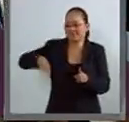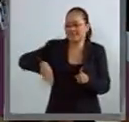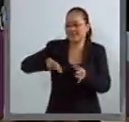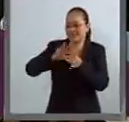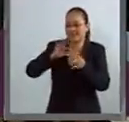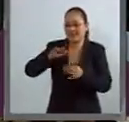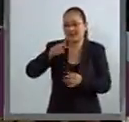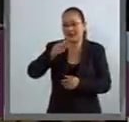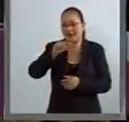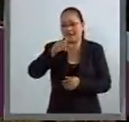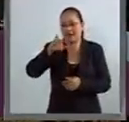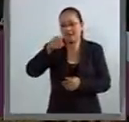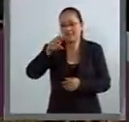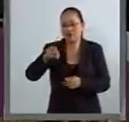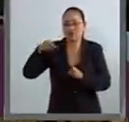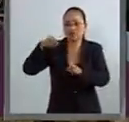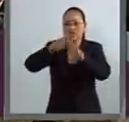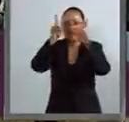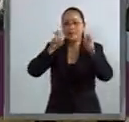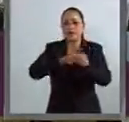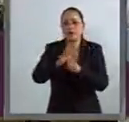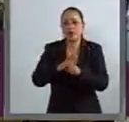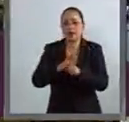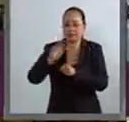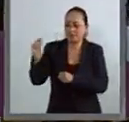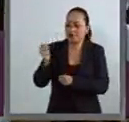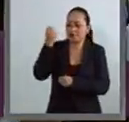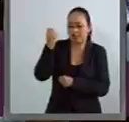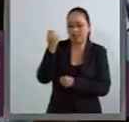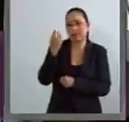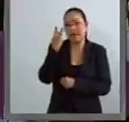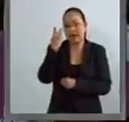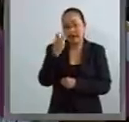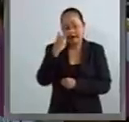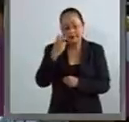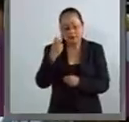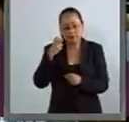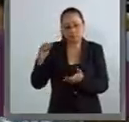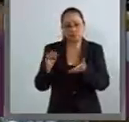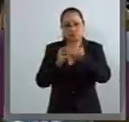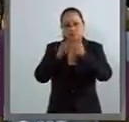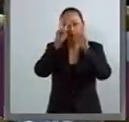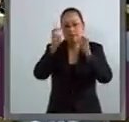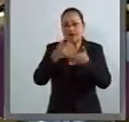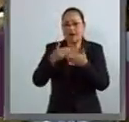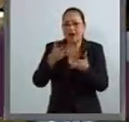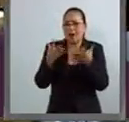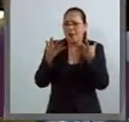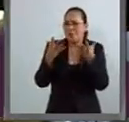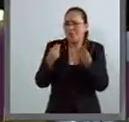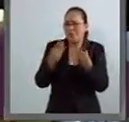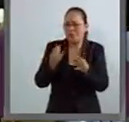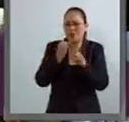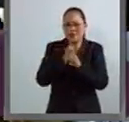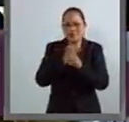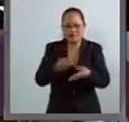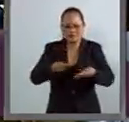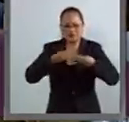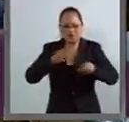rato, yo enfatizaría el tema de las nuevas tecnologías. Tenemos muchísima información a nuestra